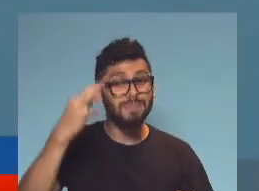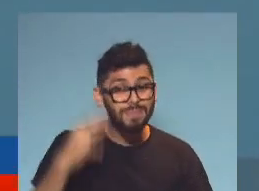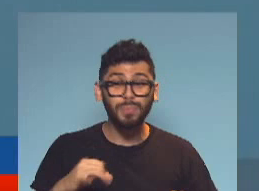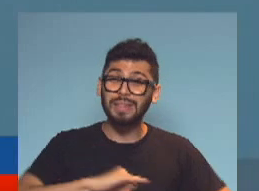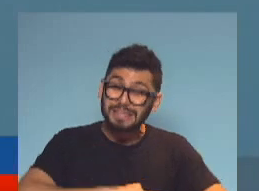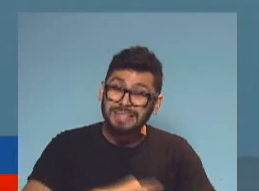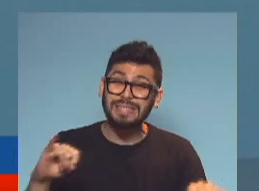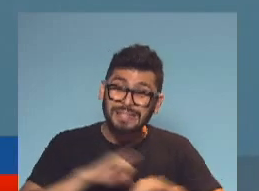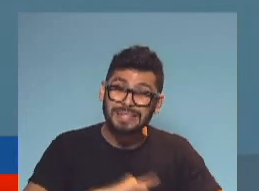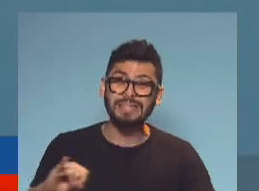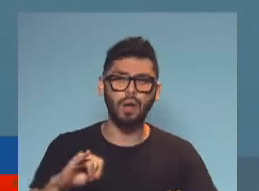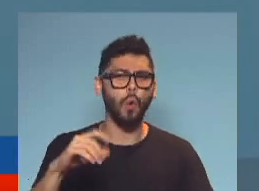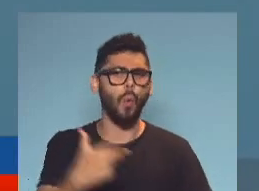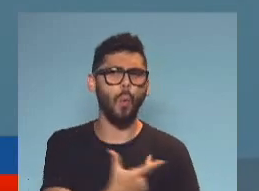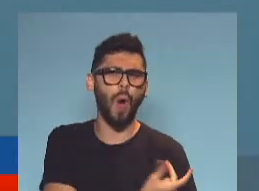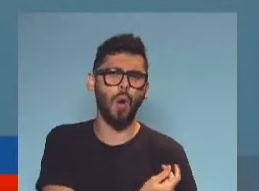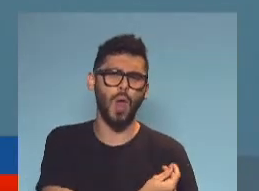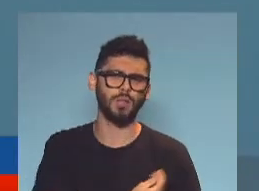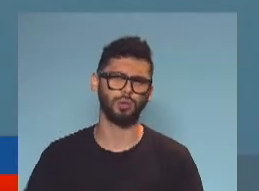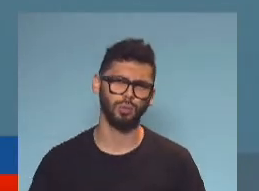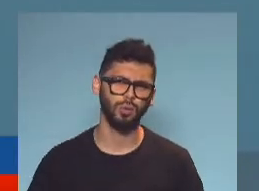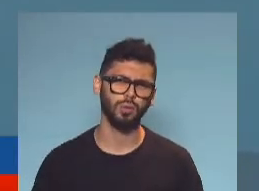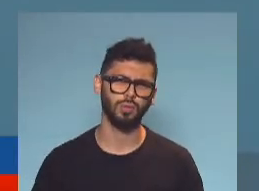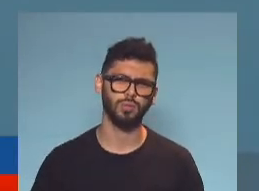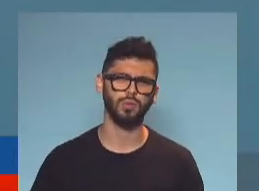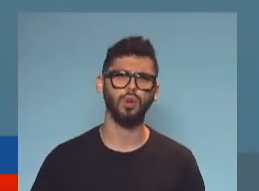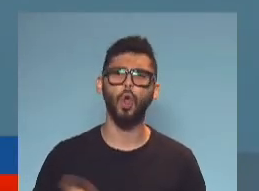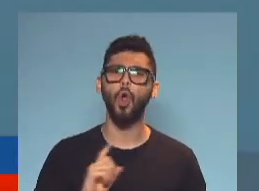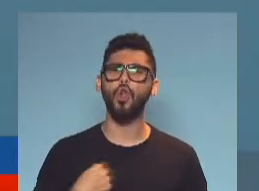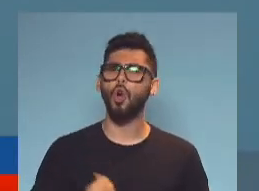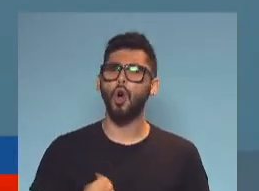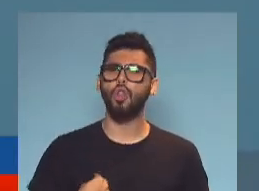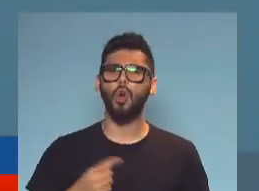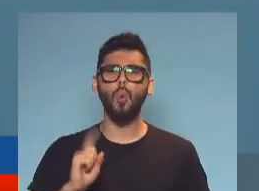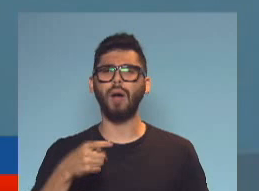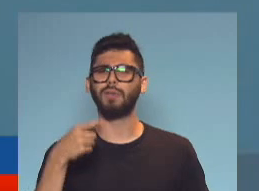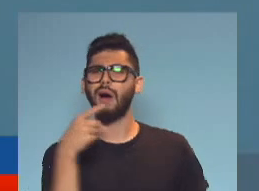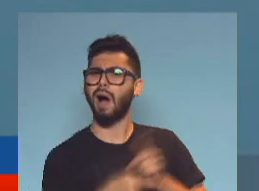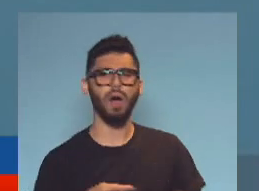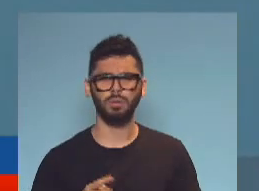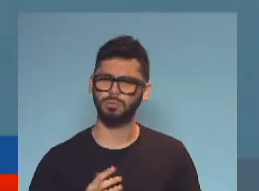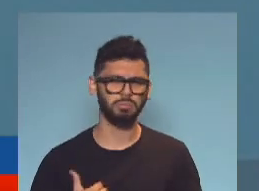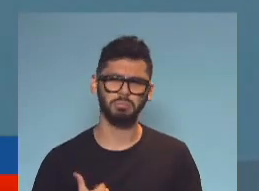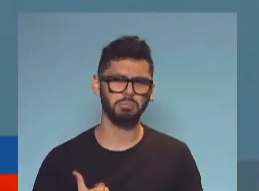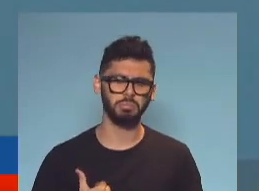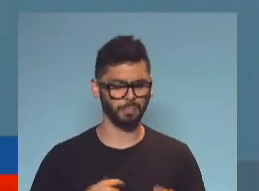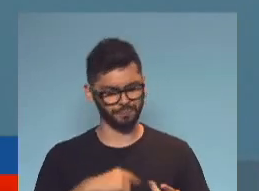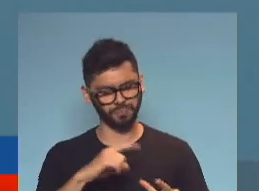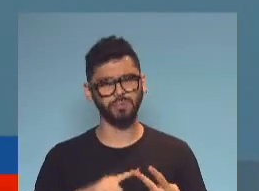de vacunación. Nos dedicamos no a agredir, no a estar todo el